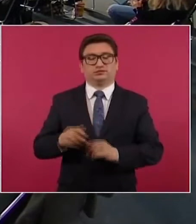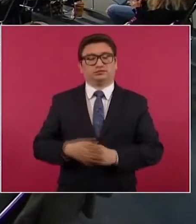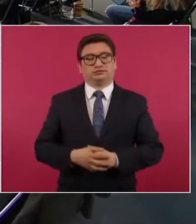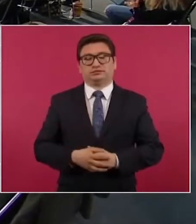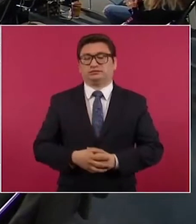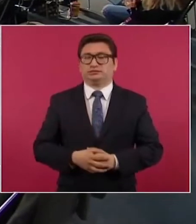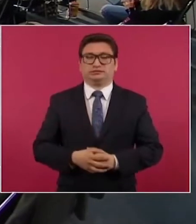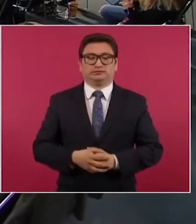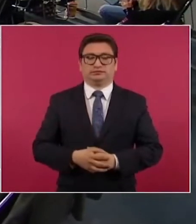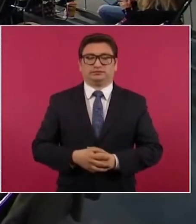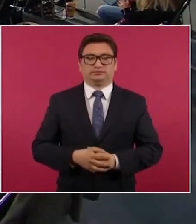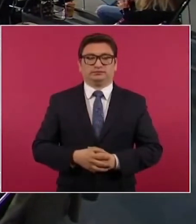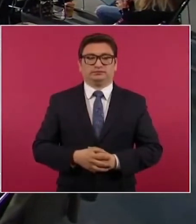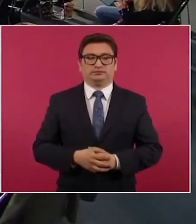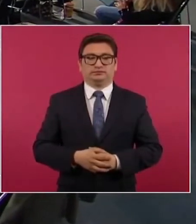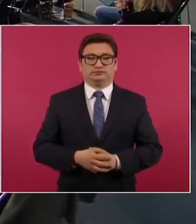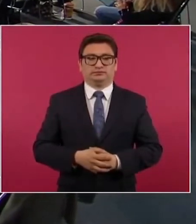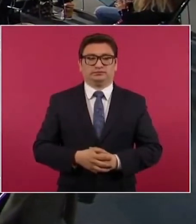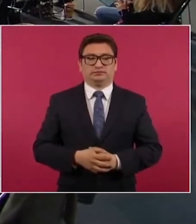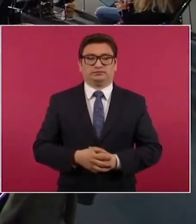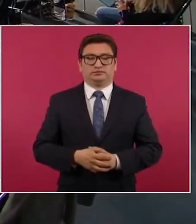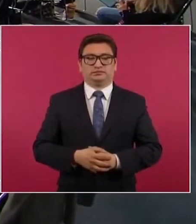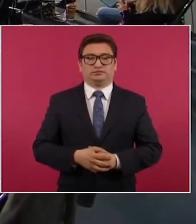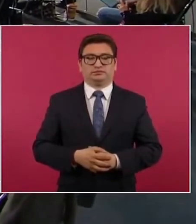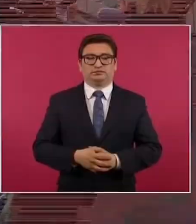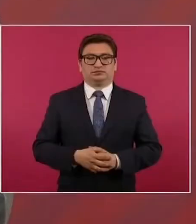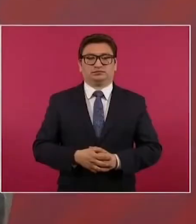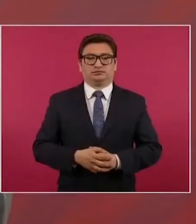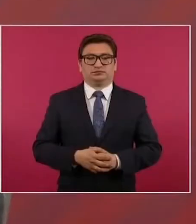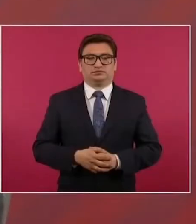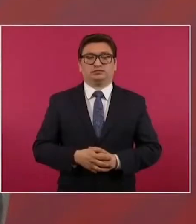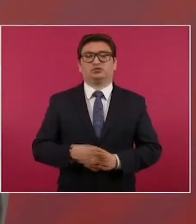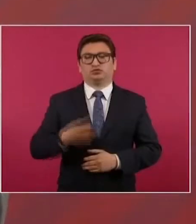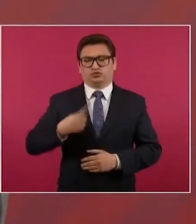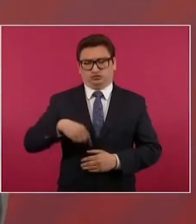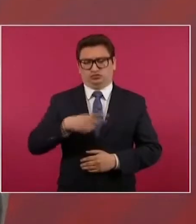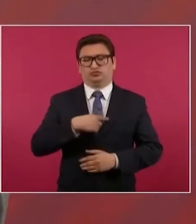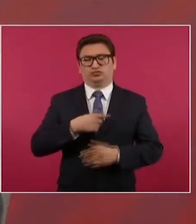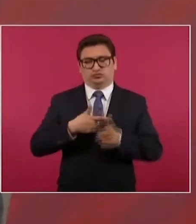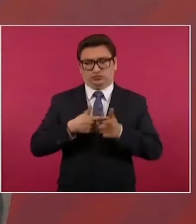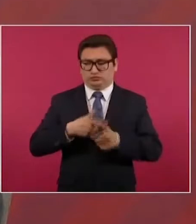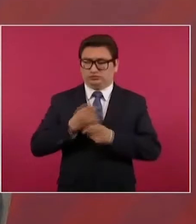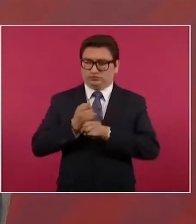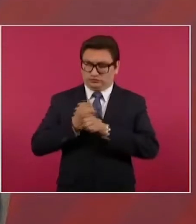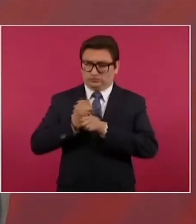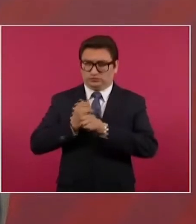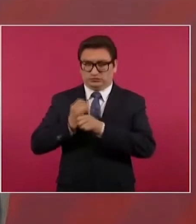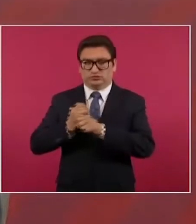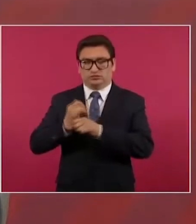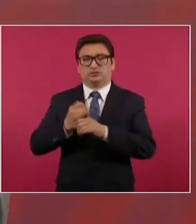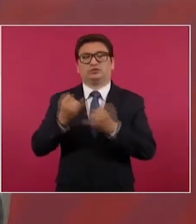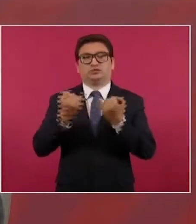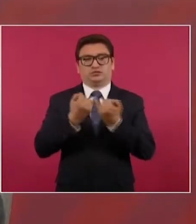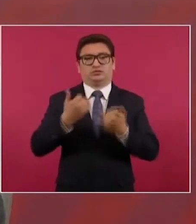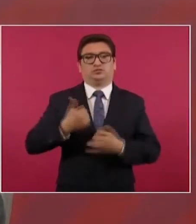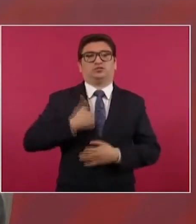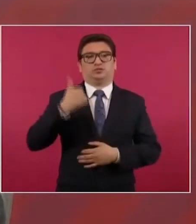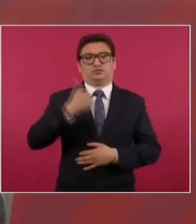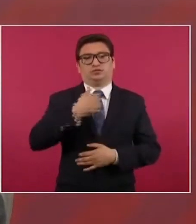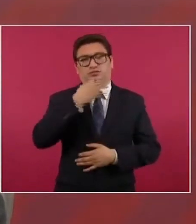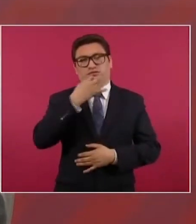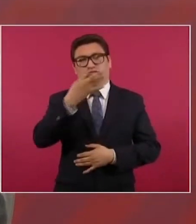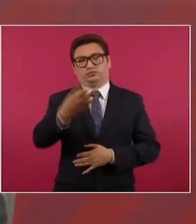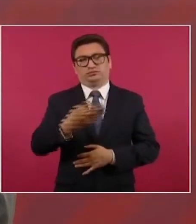de la vida. Estamos en eso, También aprovecho para